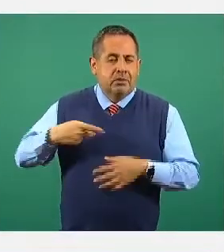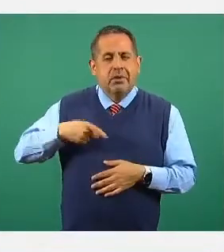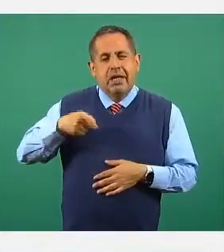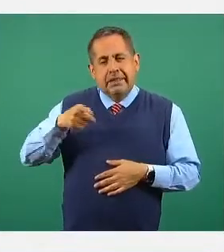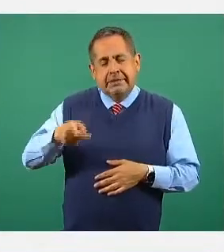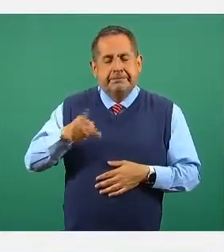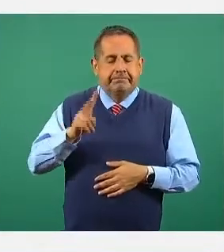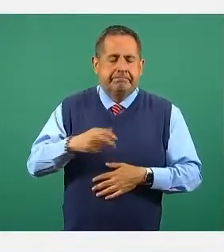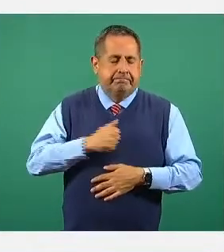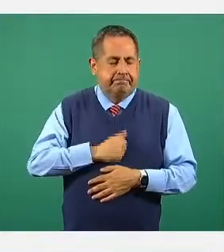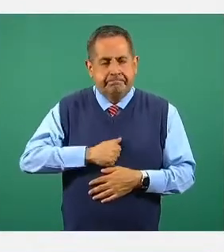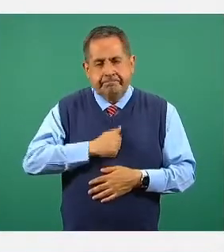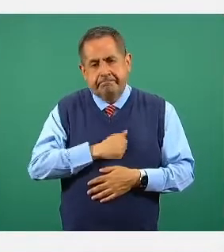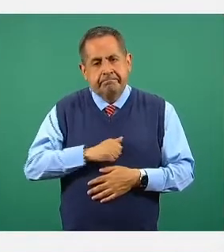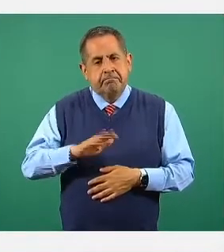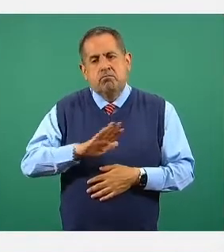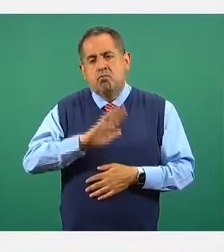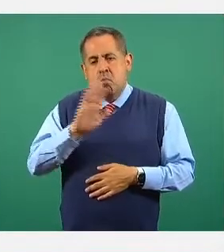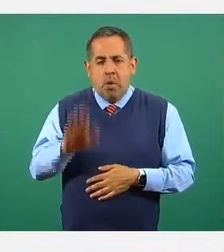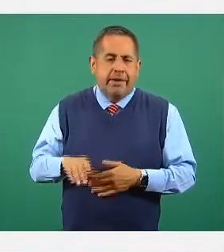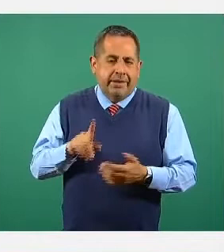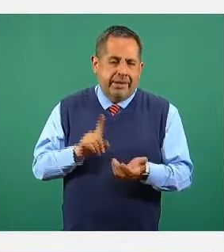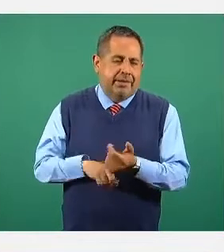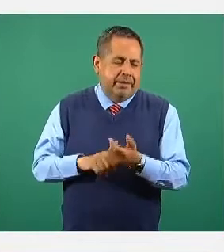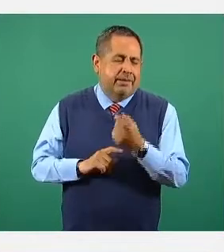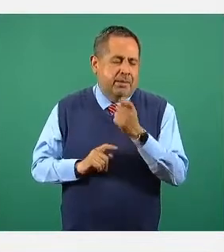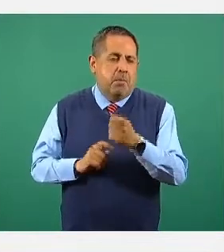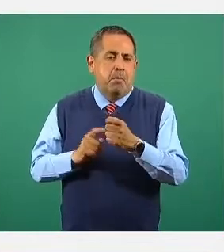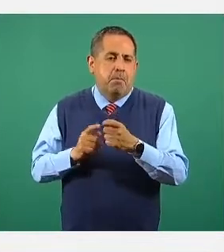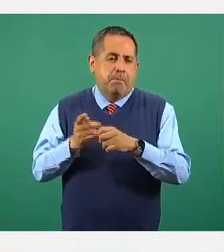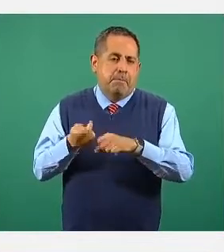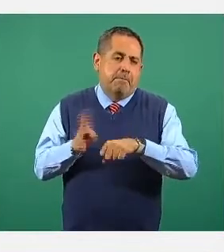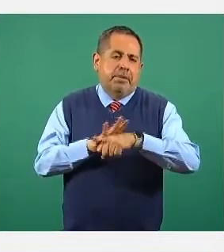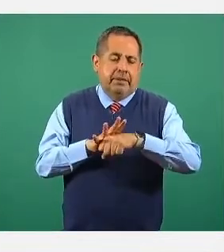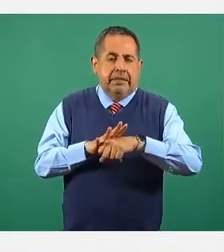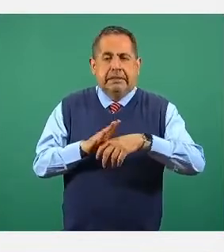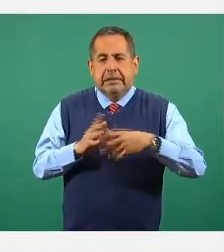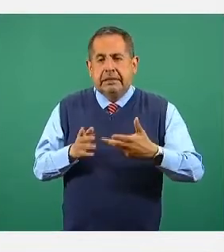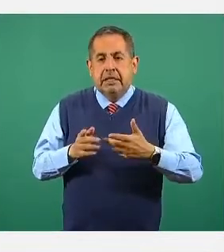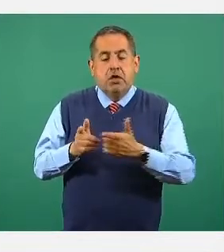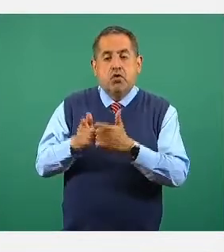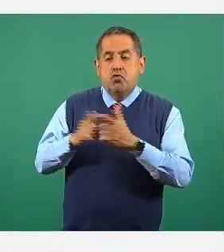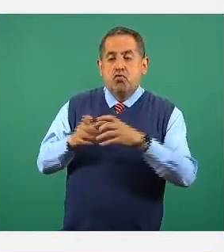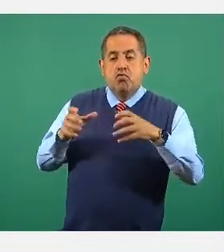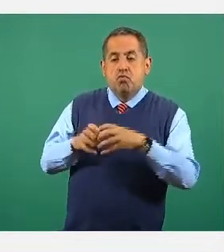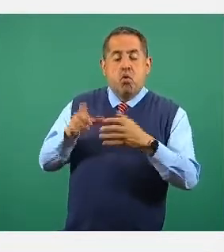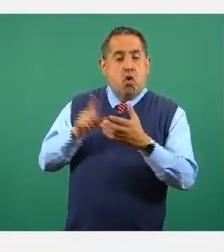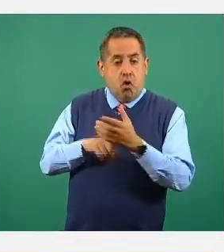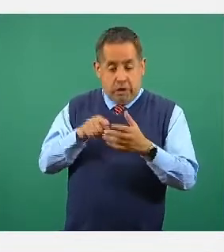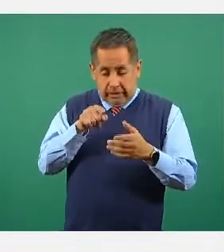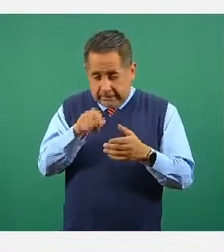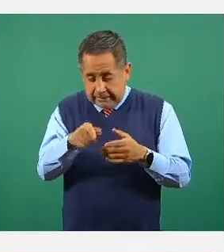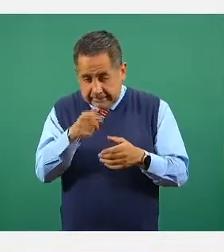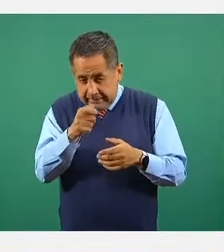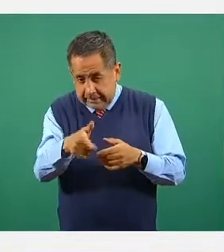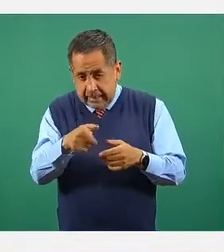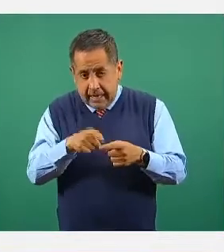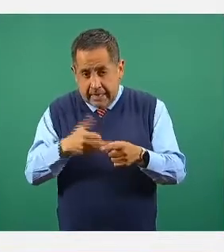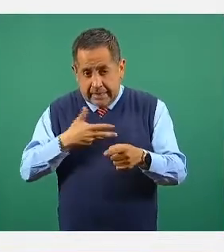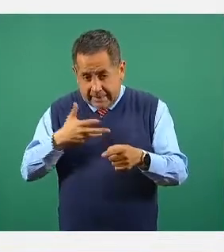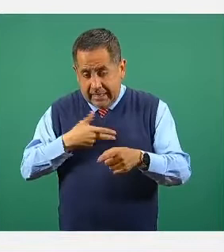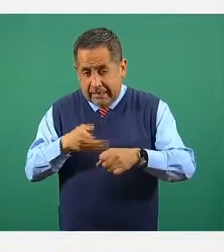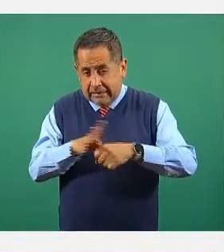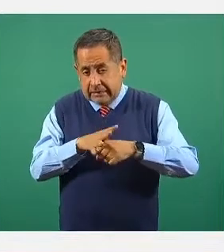que lamentablemente fallece a consecuencia de la enfermedad del grupo que ha sido clasificado